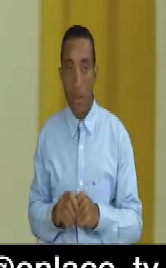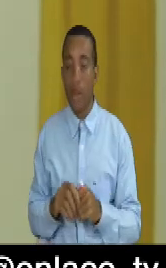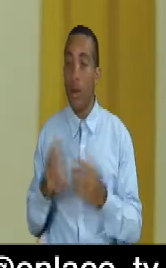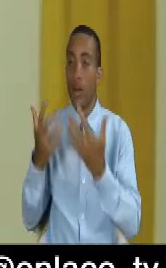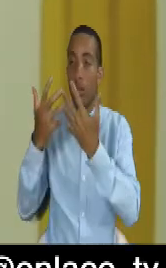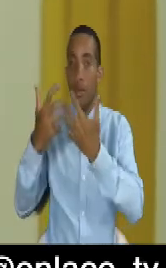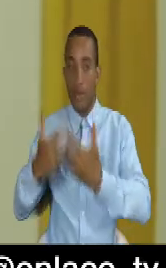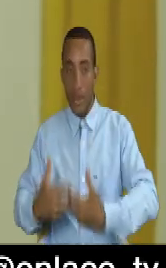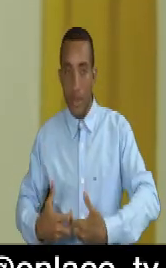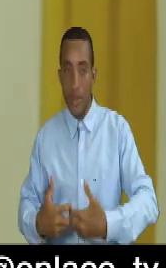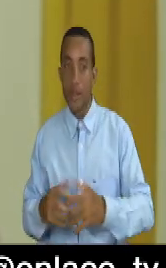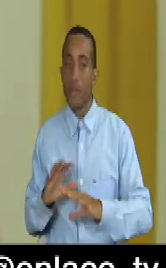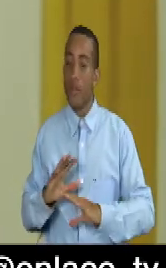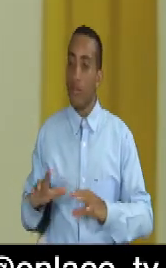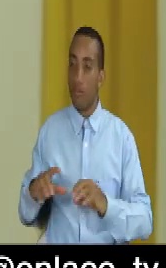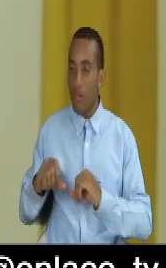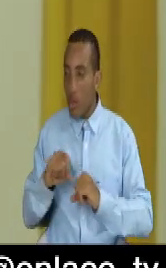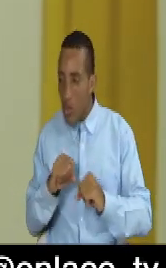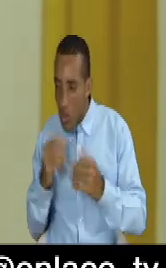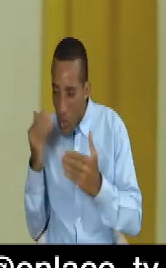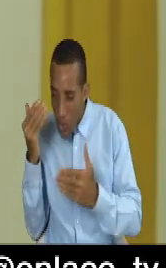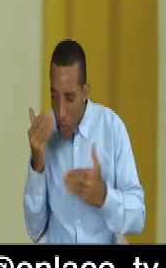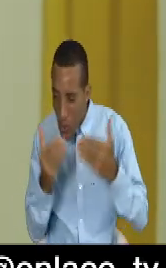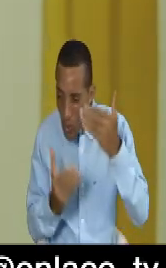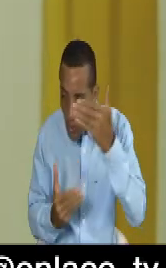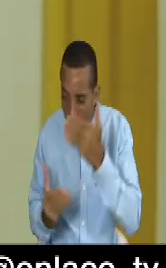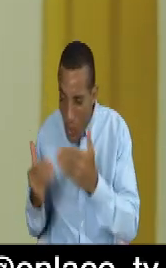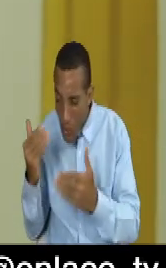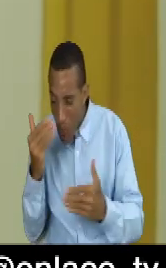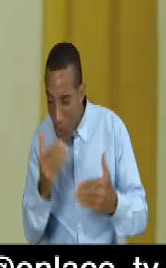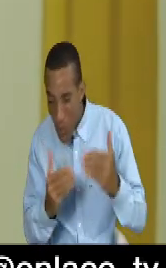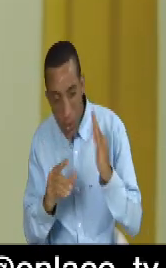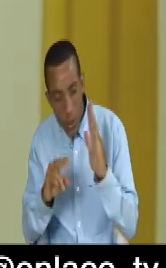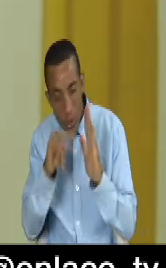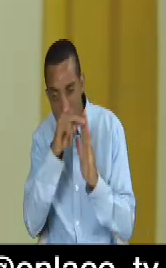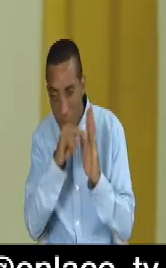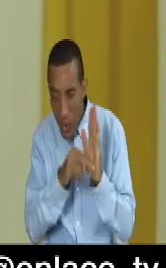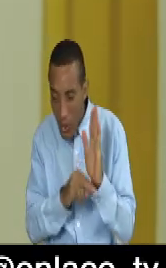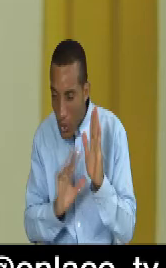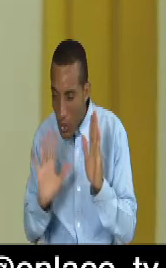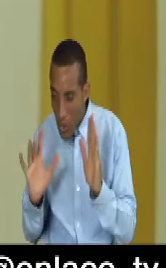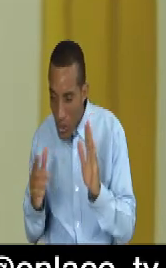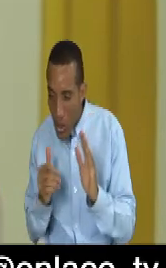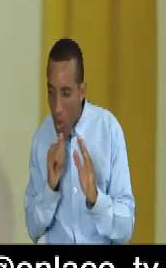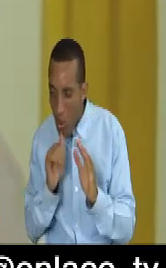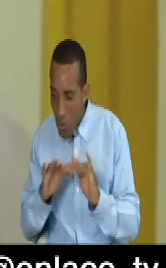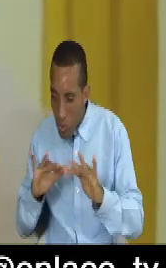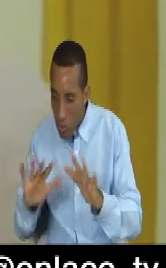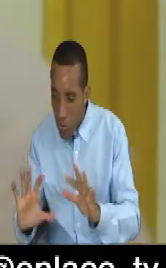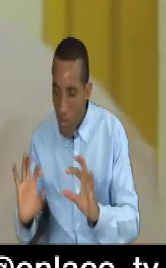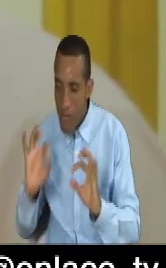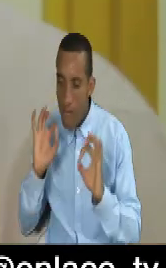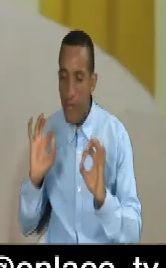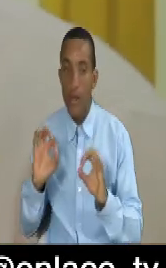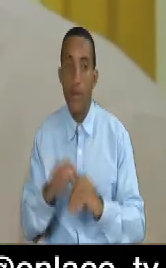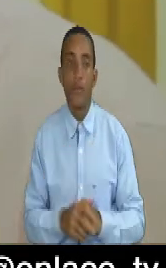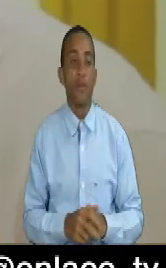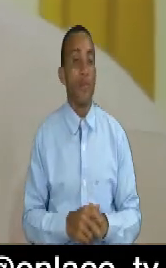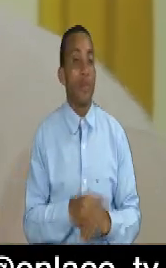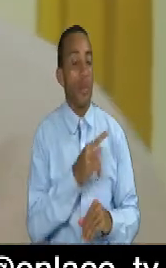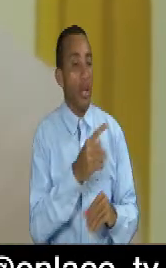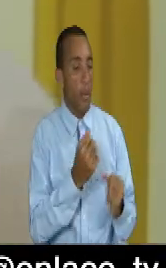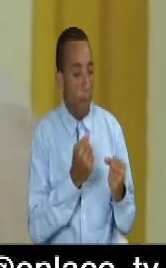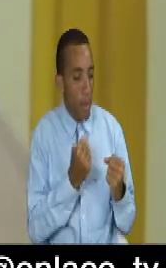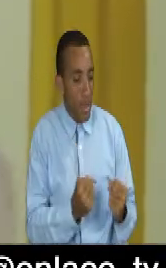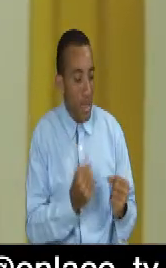está haciendo con la metodología y los criterios de normatividad para sacar adelante esta situación. Secretario, de los metales pesados que se